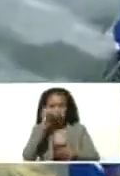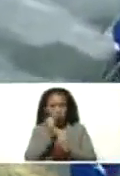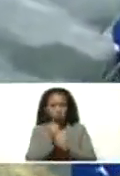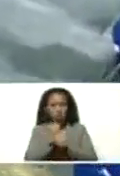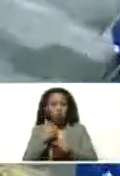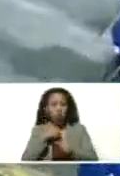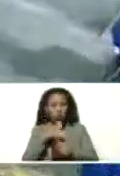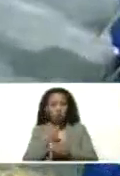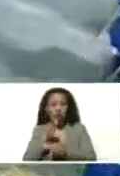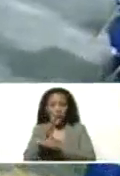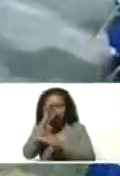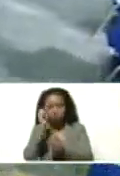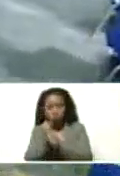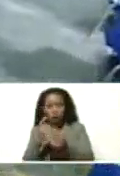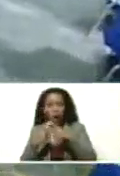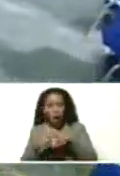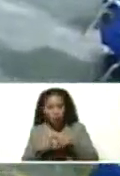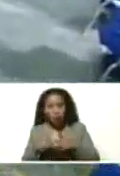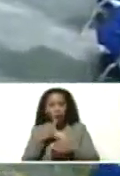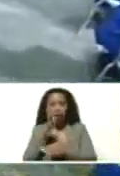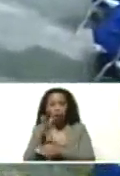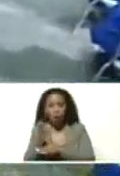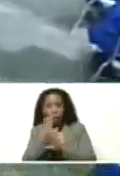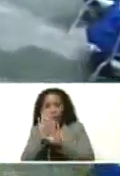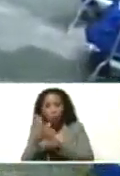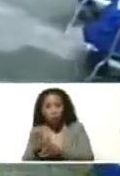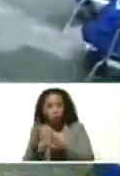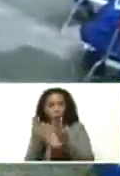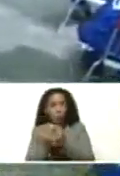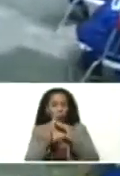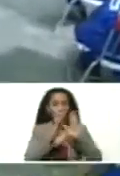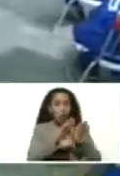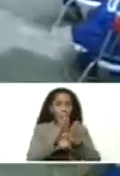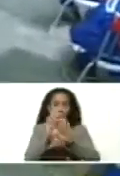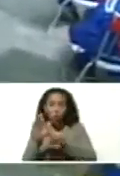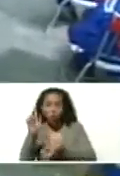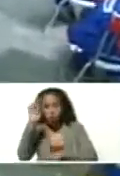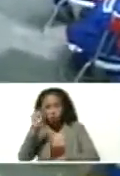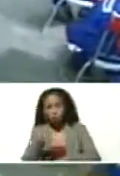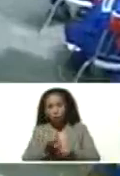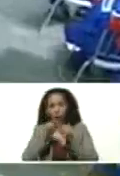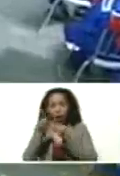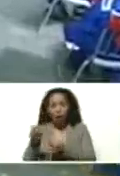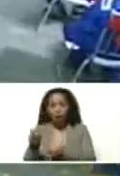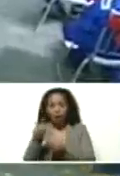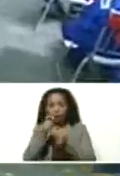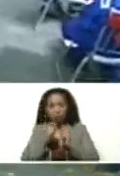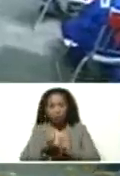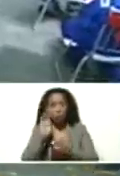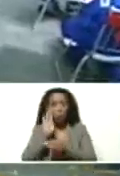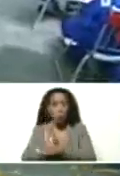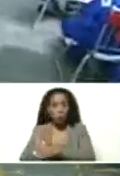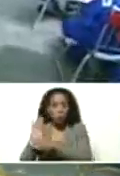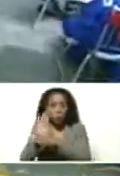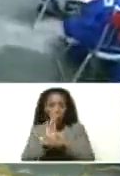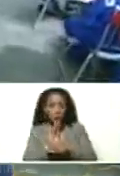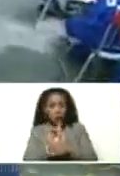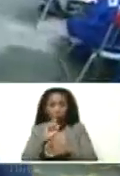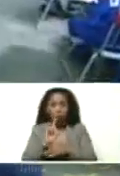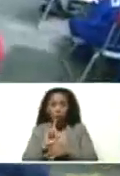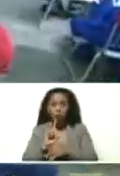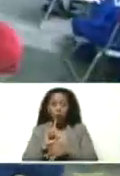sacamos las herramientas, somos los que apoyamos a los compañeros. Día a día estamos allí y tratando de cuidarlos de que no se nos